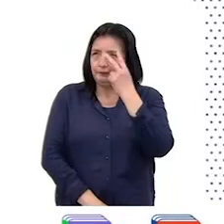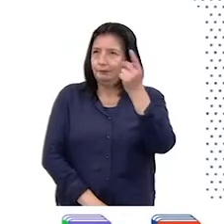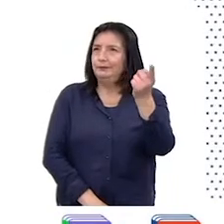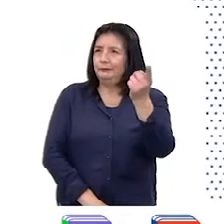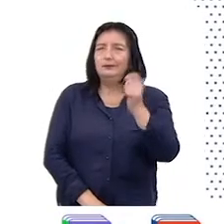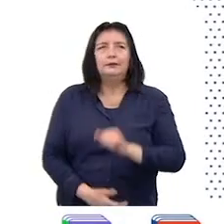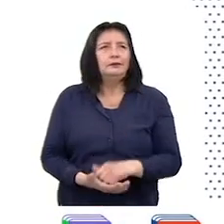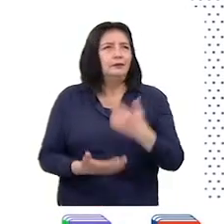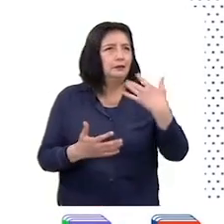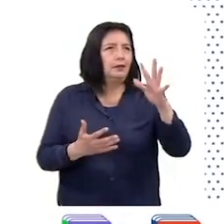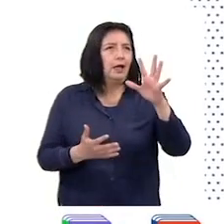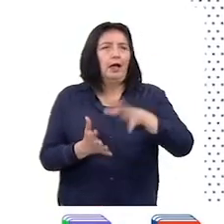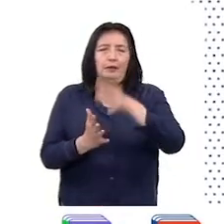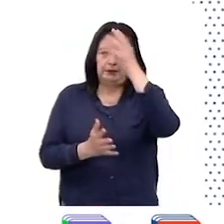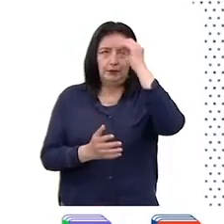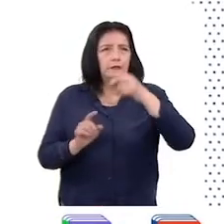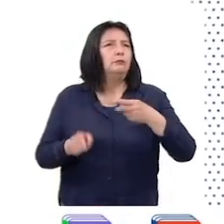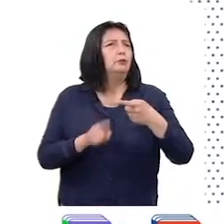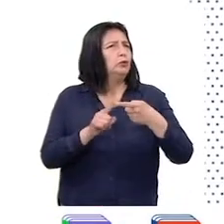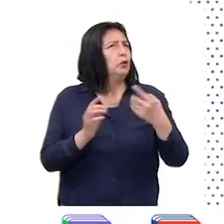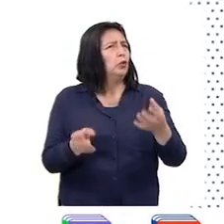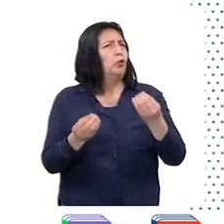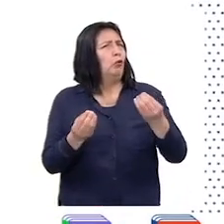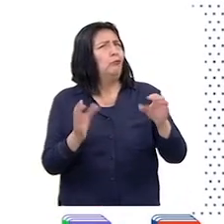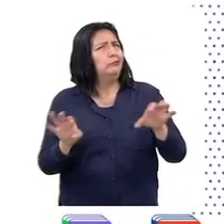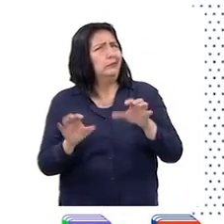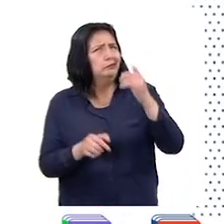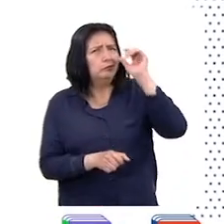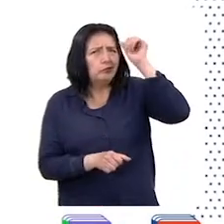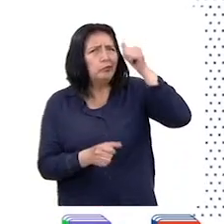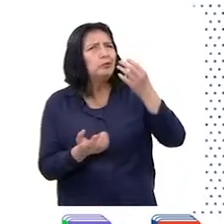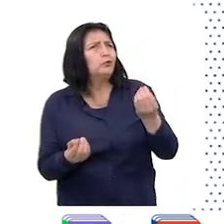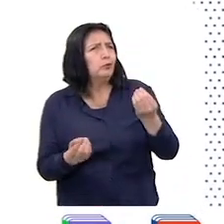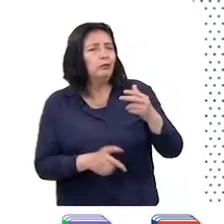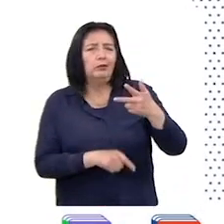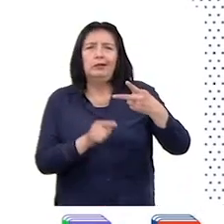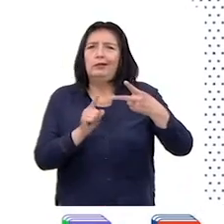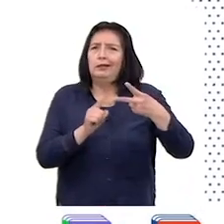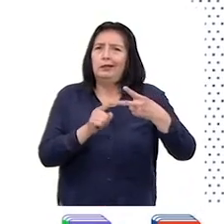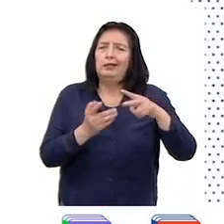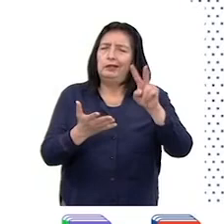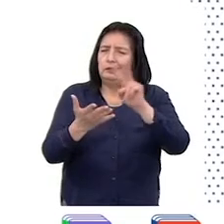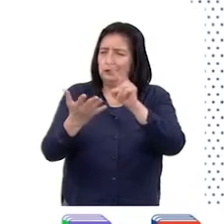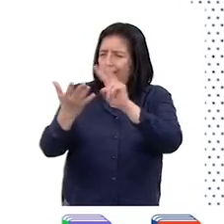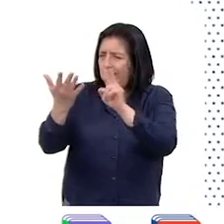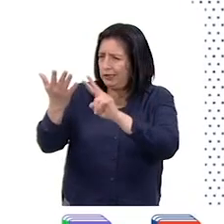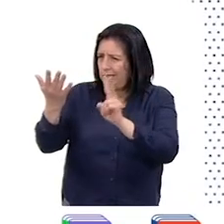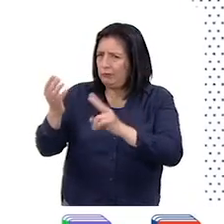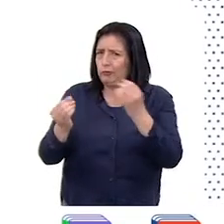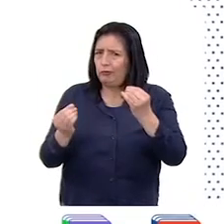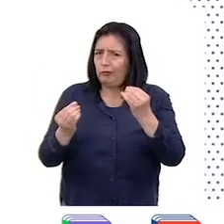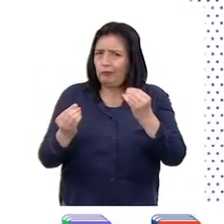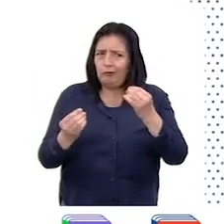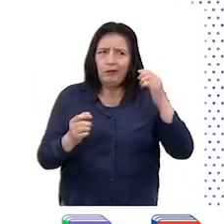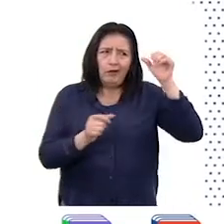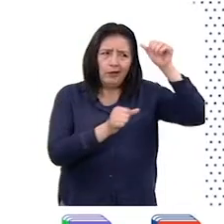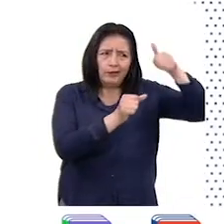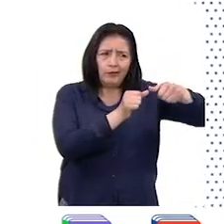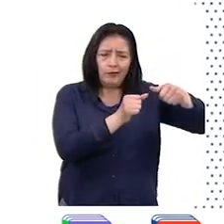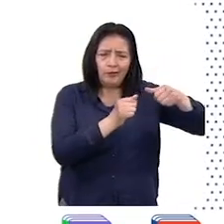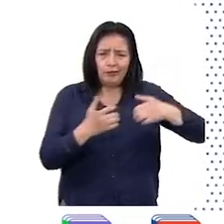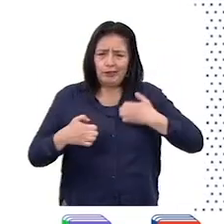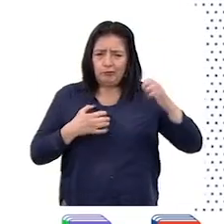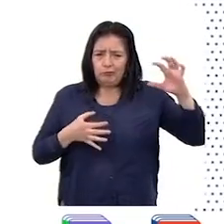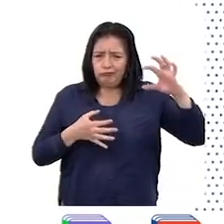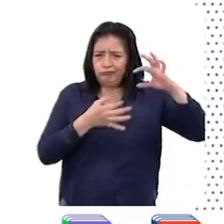Veamos, ya hemos aprendido cómo se forman los recuerdos. Leímos acerca de la relación que existe entre los recuerdos y